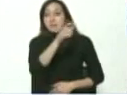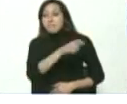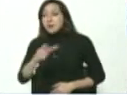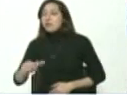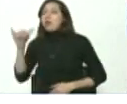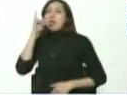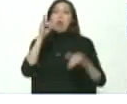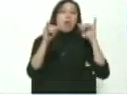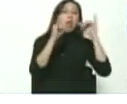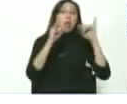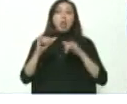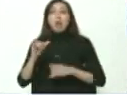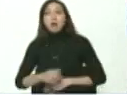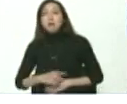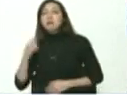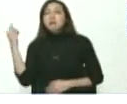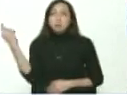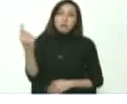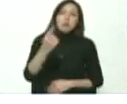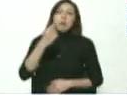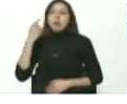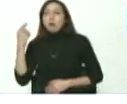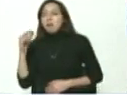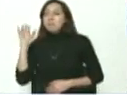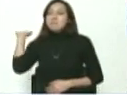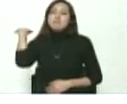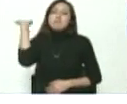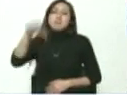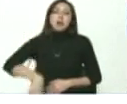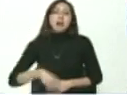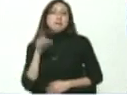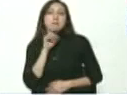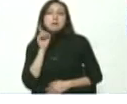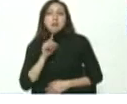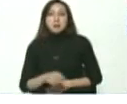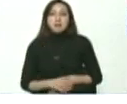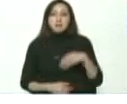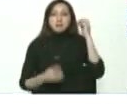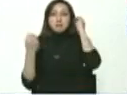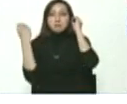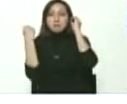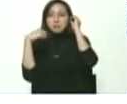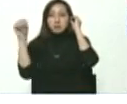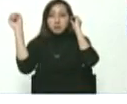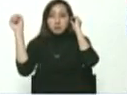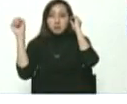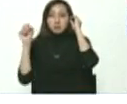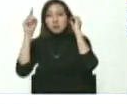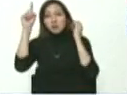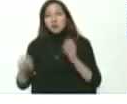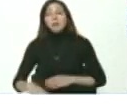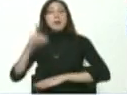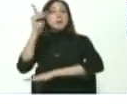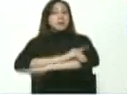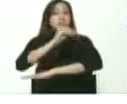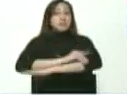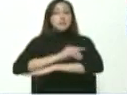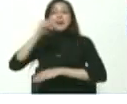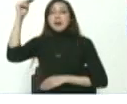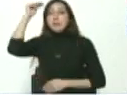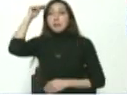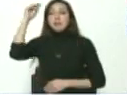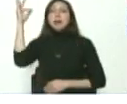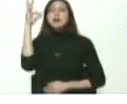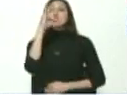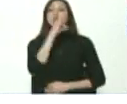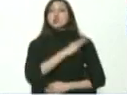inventando. No, sí existe. Pero entonces amerita de una gran disciplina mental,